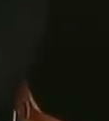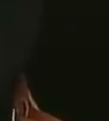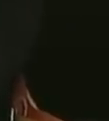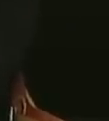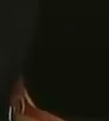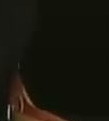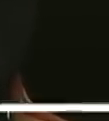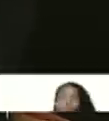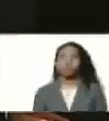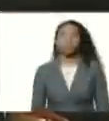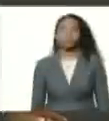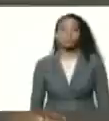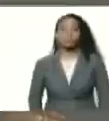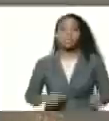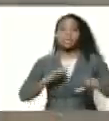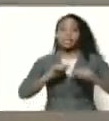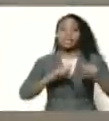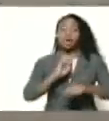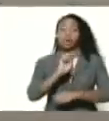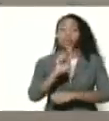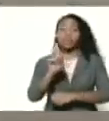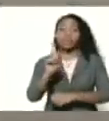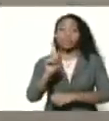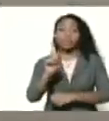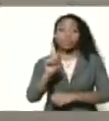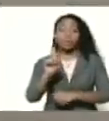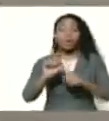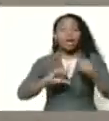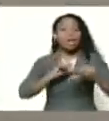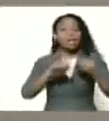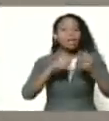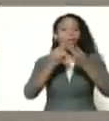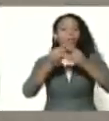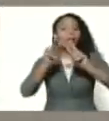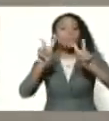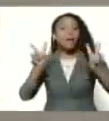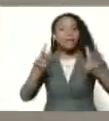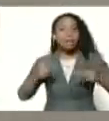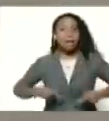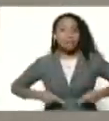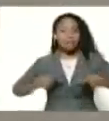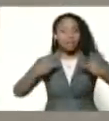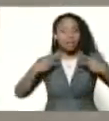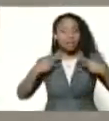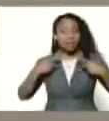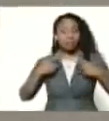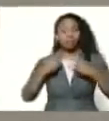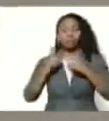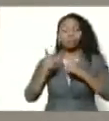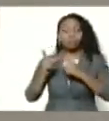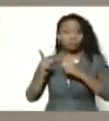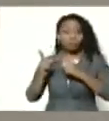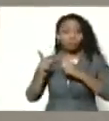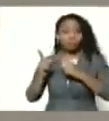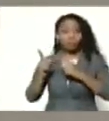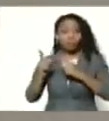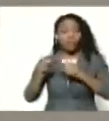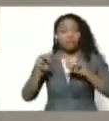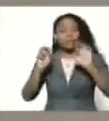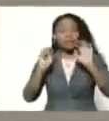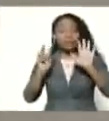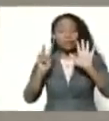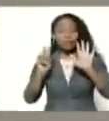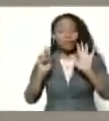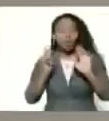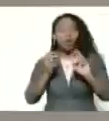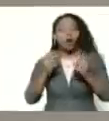El siglo XXI, el siglo de la paz, de la vida, precisamente. Séptimo aniversario de la